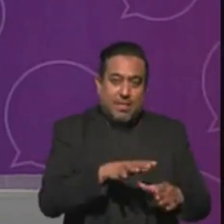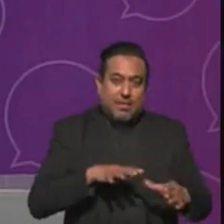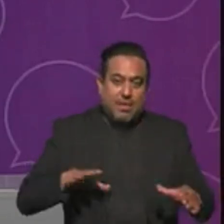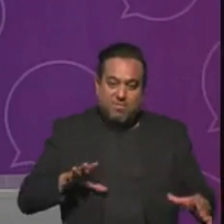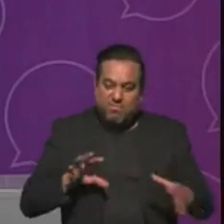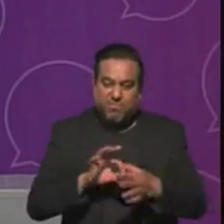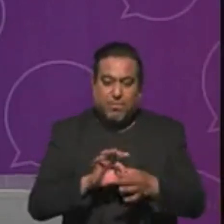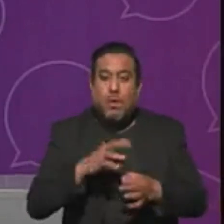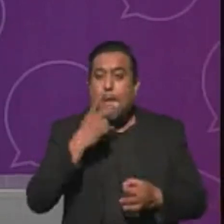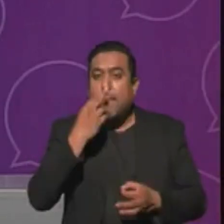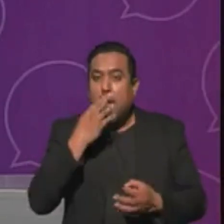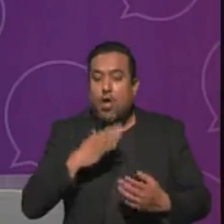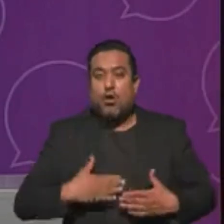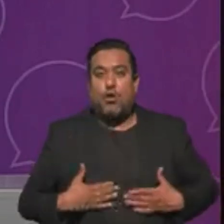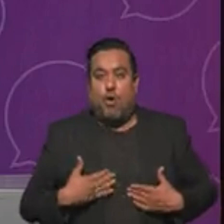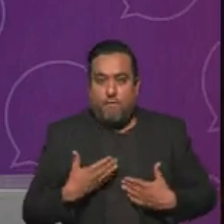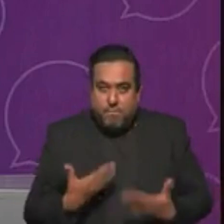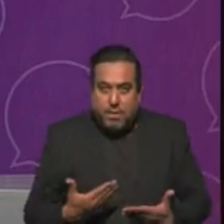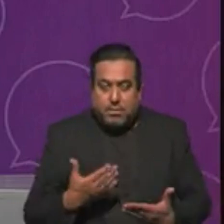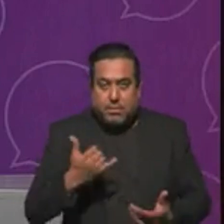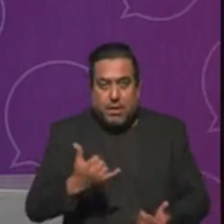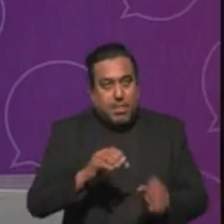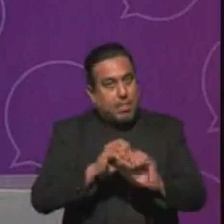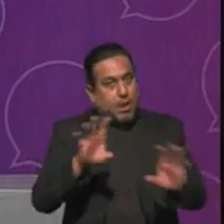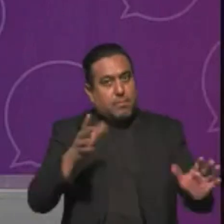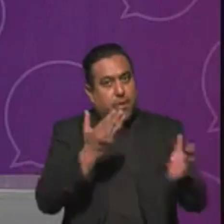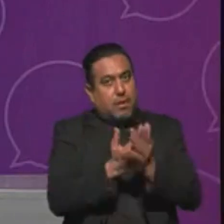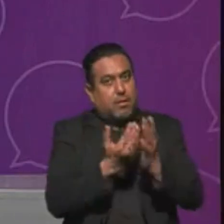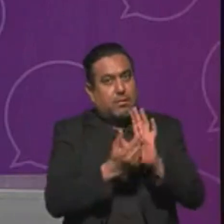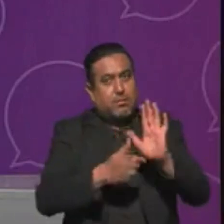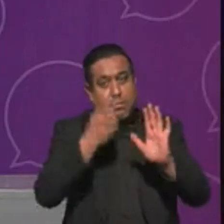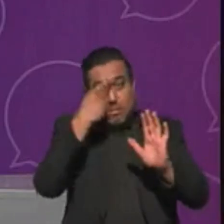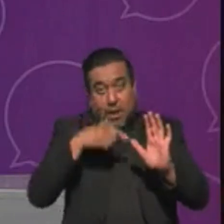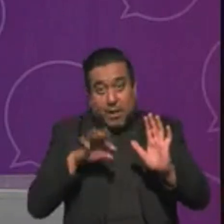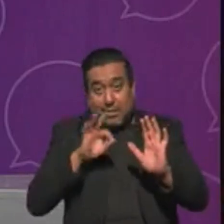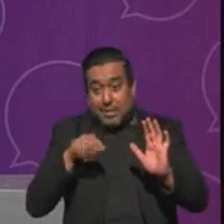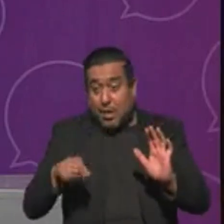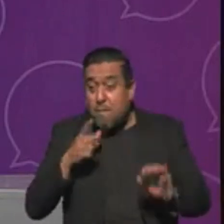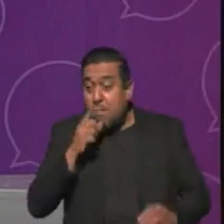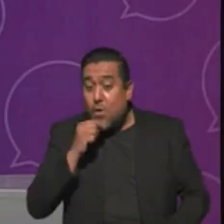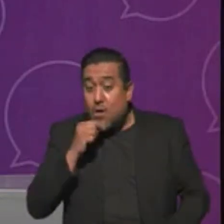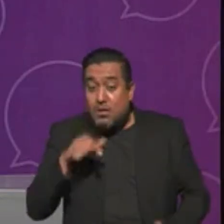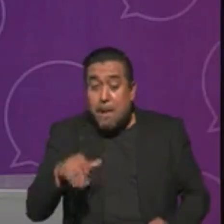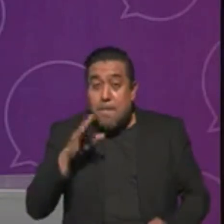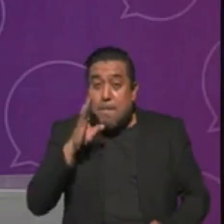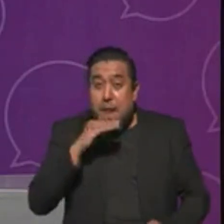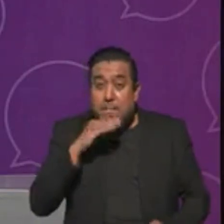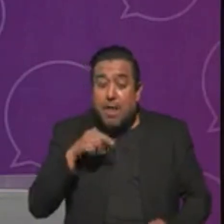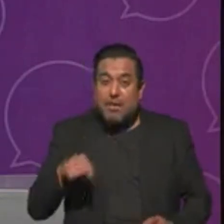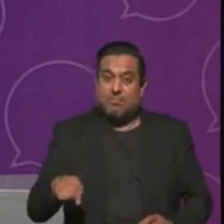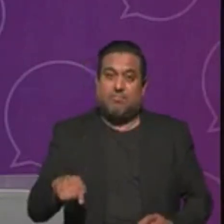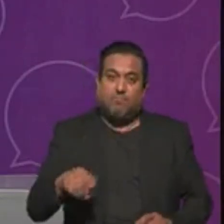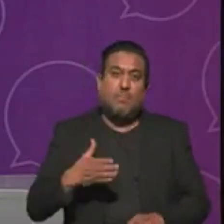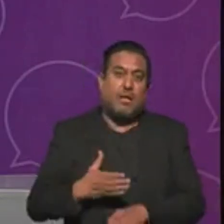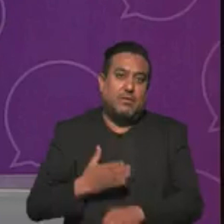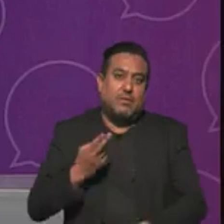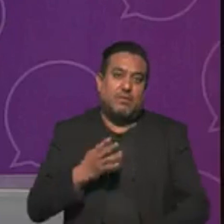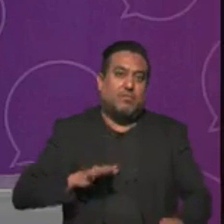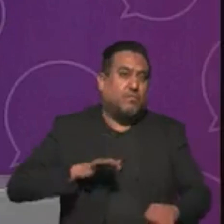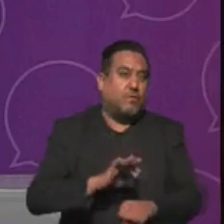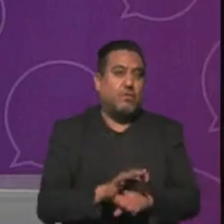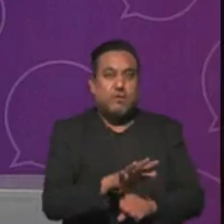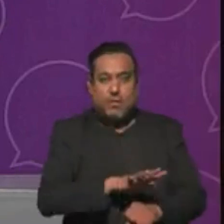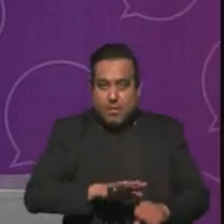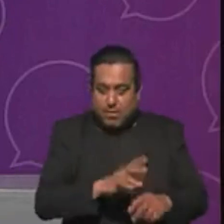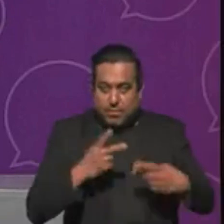confianza y la transparencia mientras se asegura de que se haga justicia en Casos de abuso policial y se protejan Los derechos civiles es momento de escuchar la